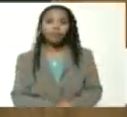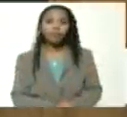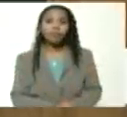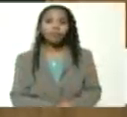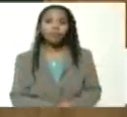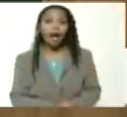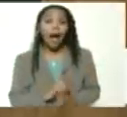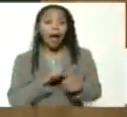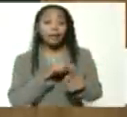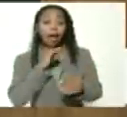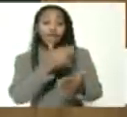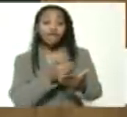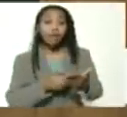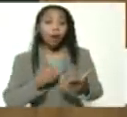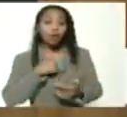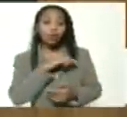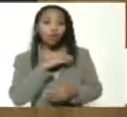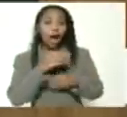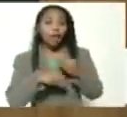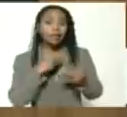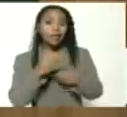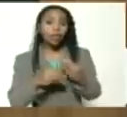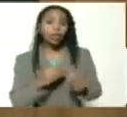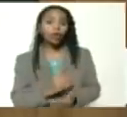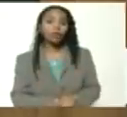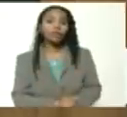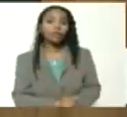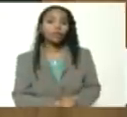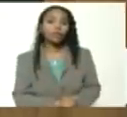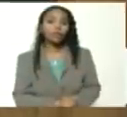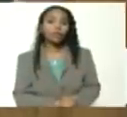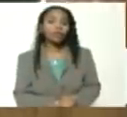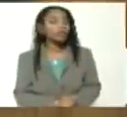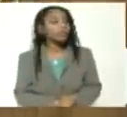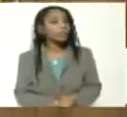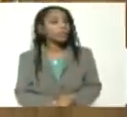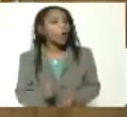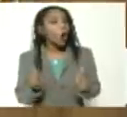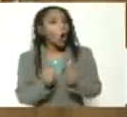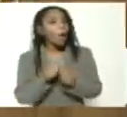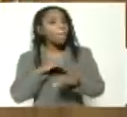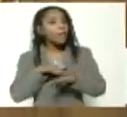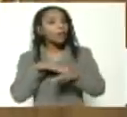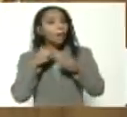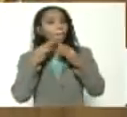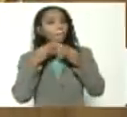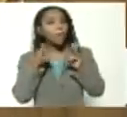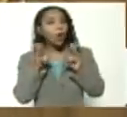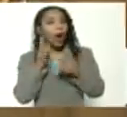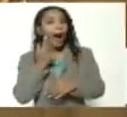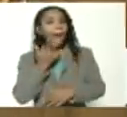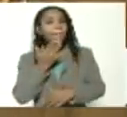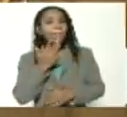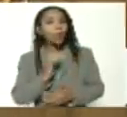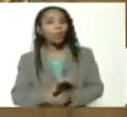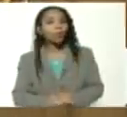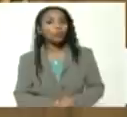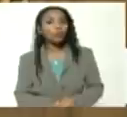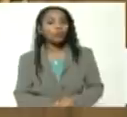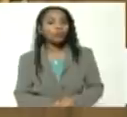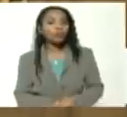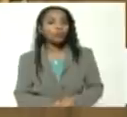este informe que estamos rindiendo nosotros hoy con los ministerios públicos, por ejemplo,